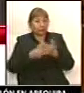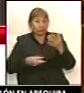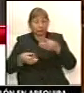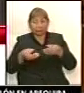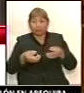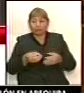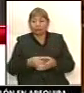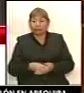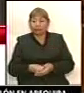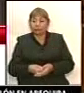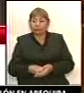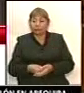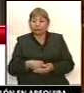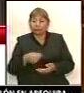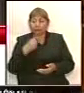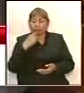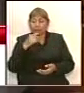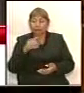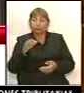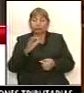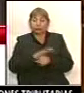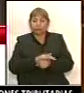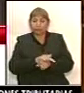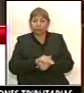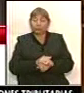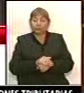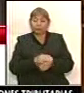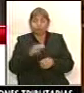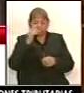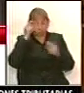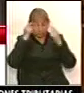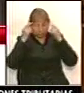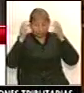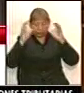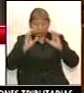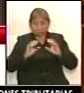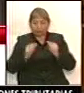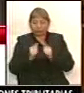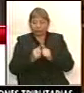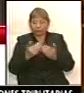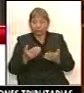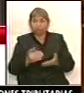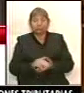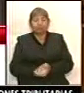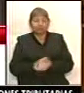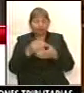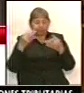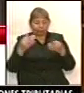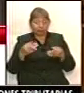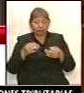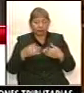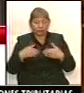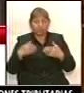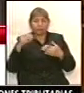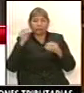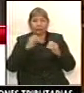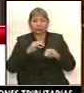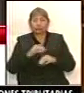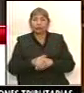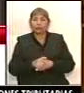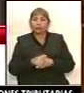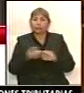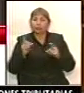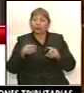Intervención Agraria, se ha llegado a un acuerdo. Un acuerdo que realmente va a beneficiar a